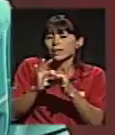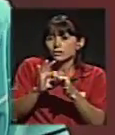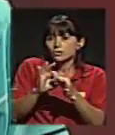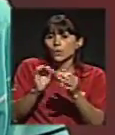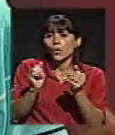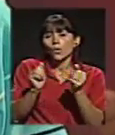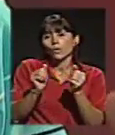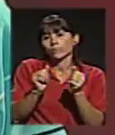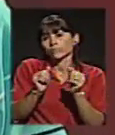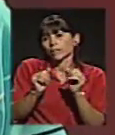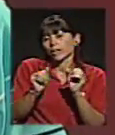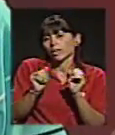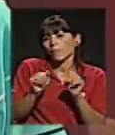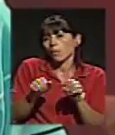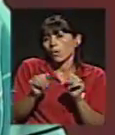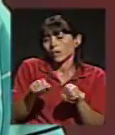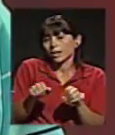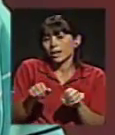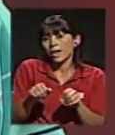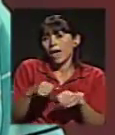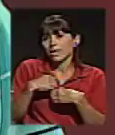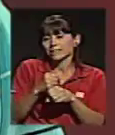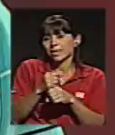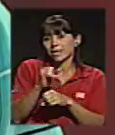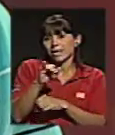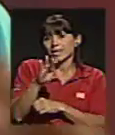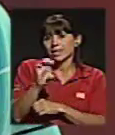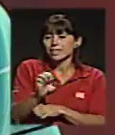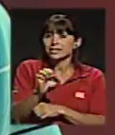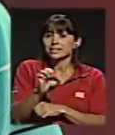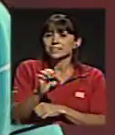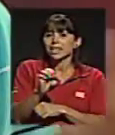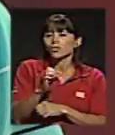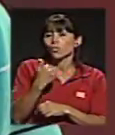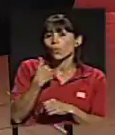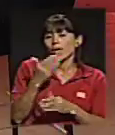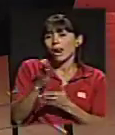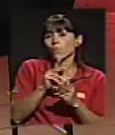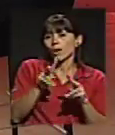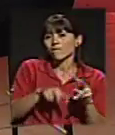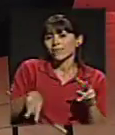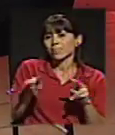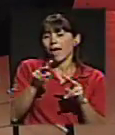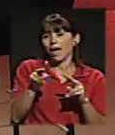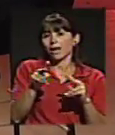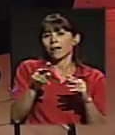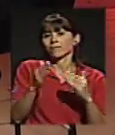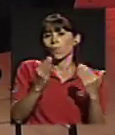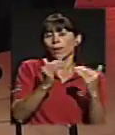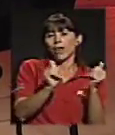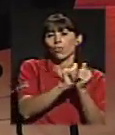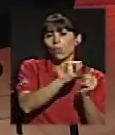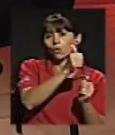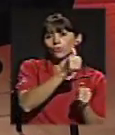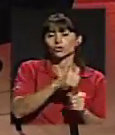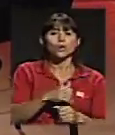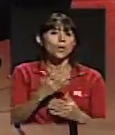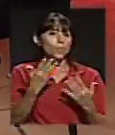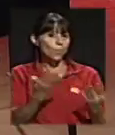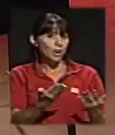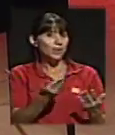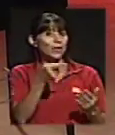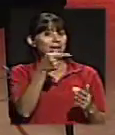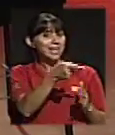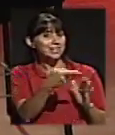relaciones que podía poner al ICE en ventaja sobre los demás competidores privados. Bueno, precisamente esa es la